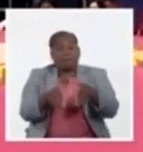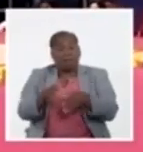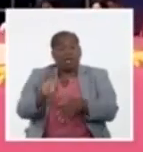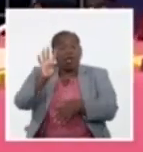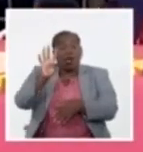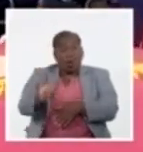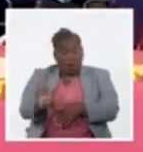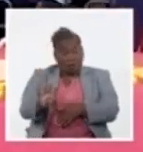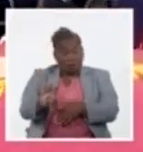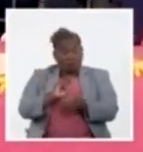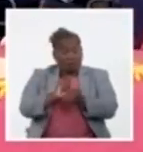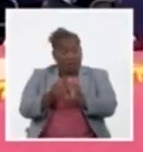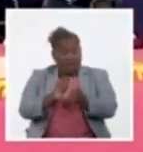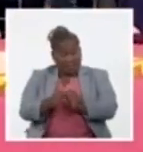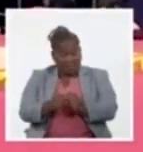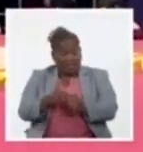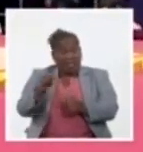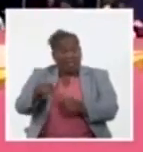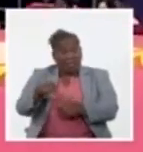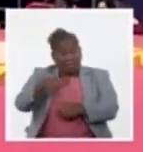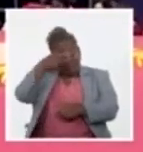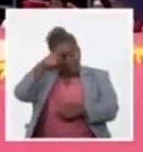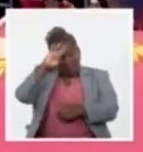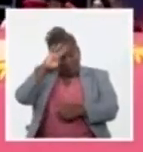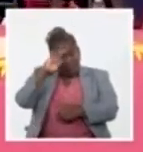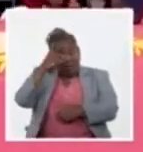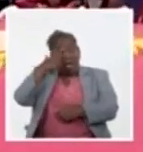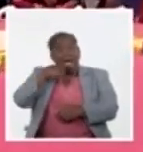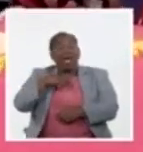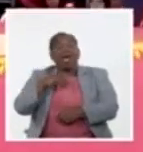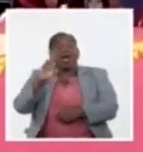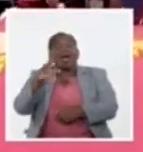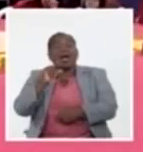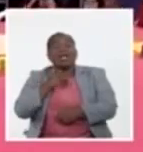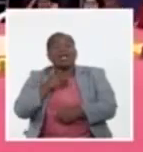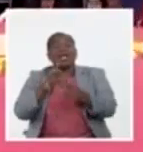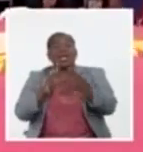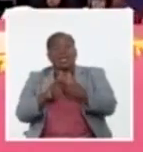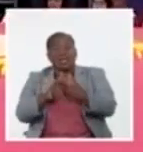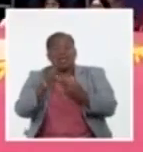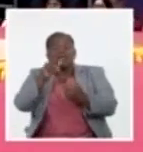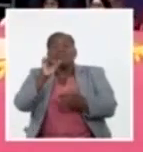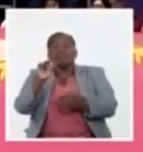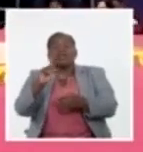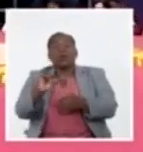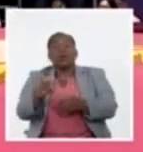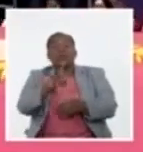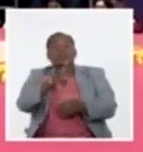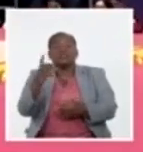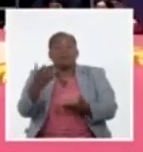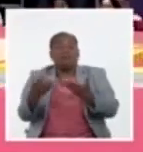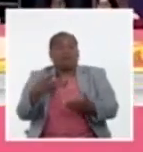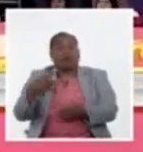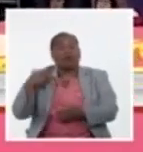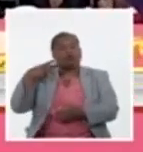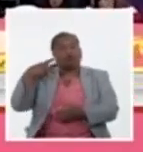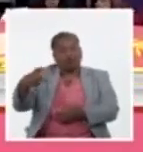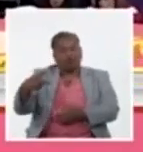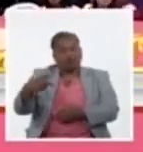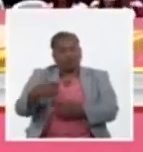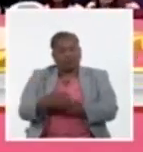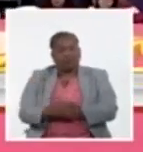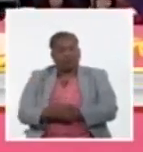de la isla, el pinareño Arley Lázaro Cardelón Licur, de los 61 kilos, y los infogueros Ariolvis Begué